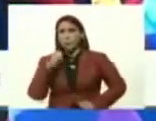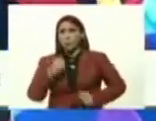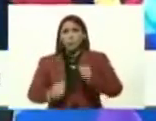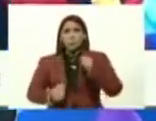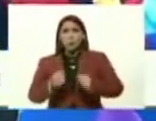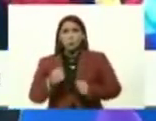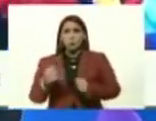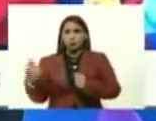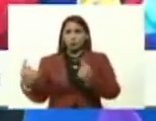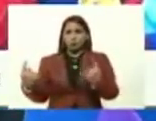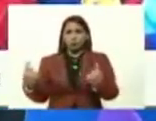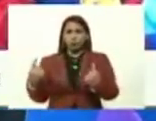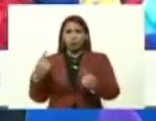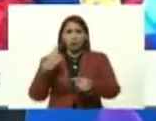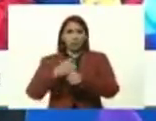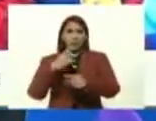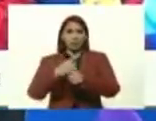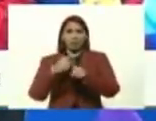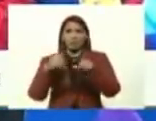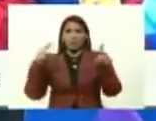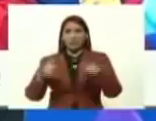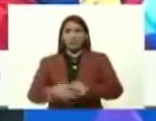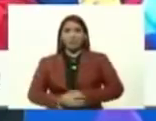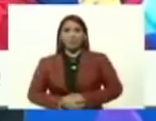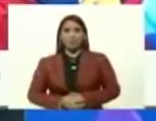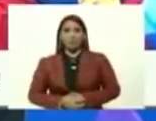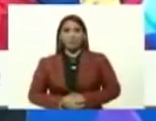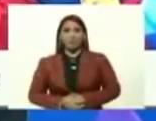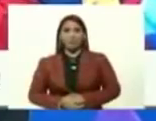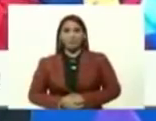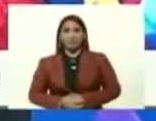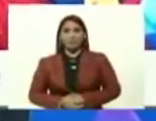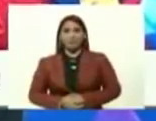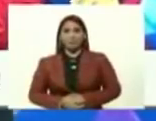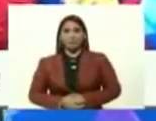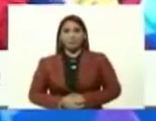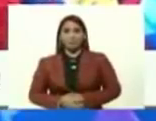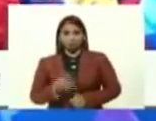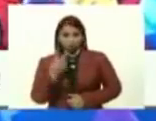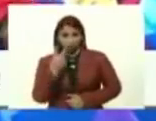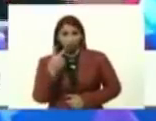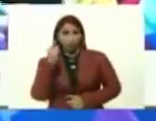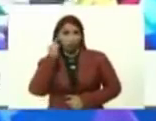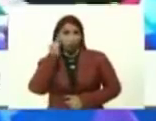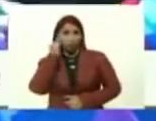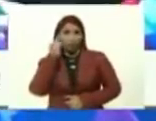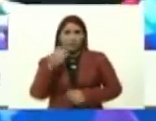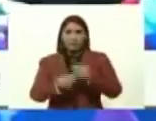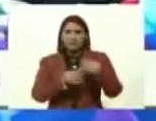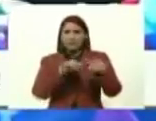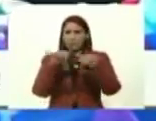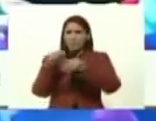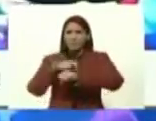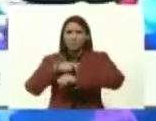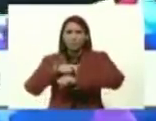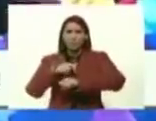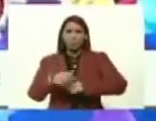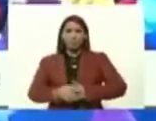por su lado, dos competencias diferentes. Y las dos hicieron el mismo tiempo,